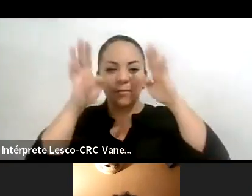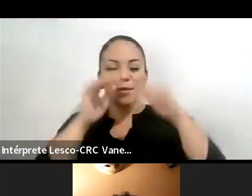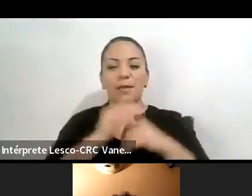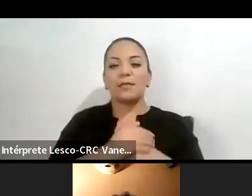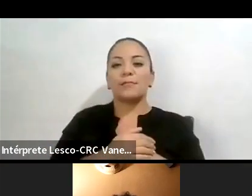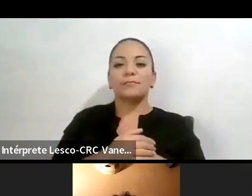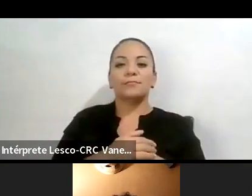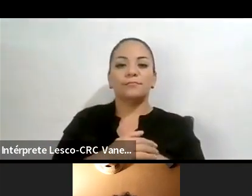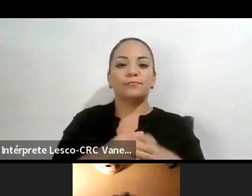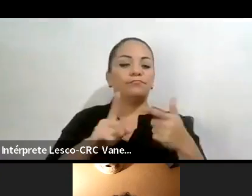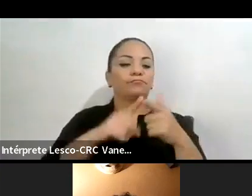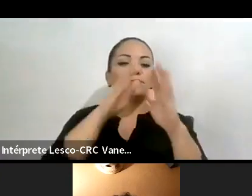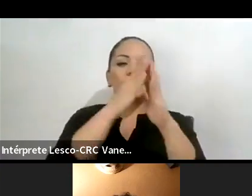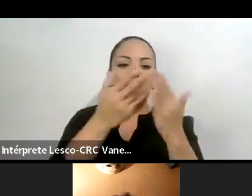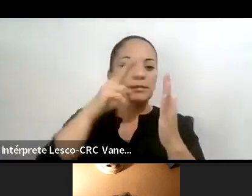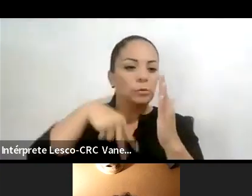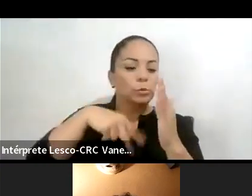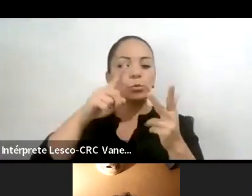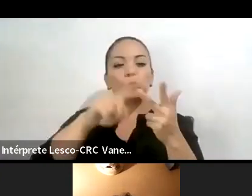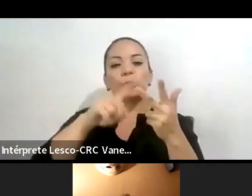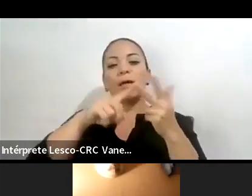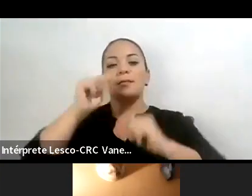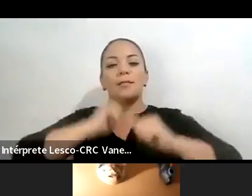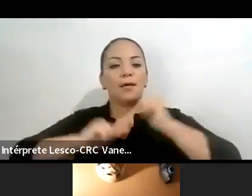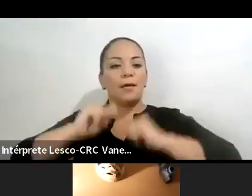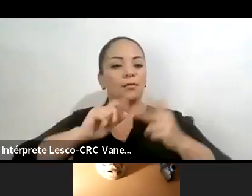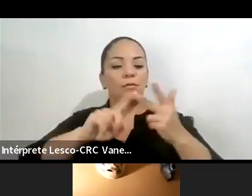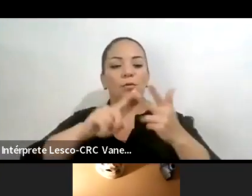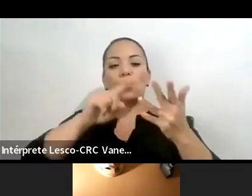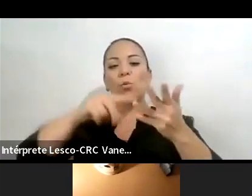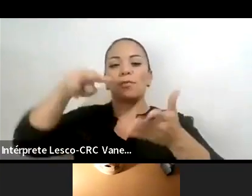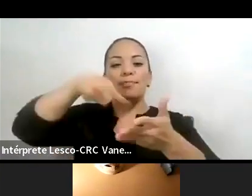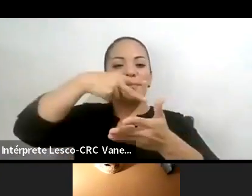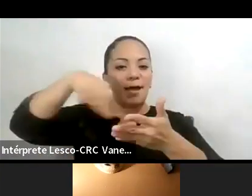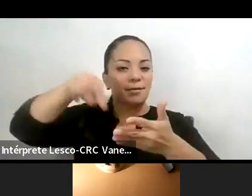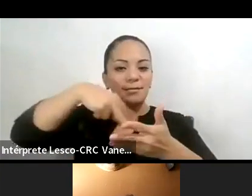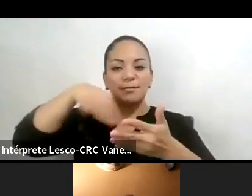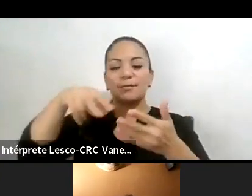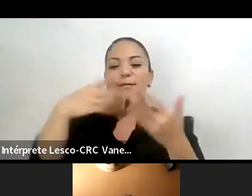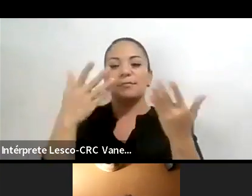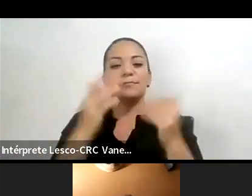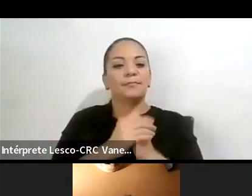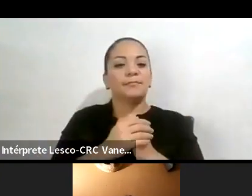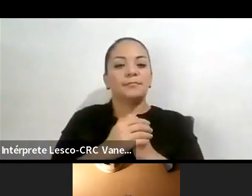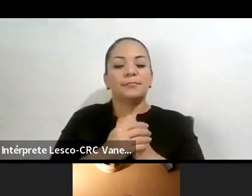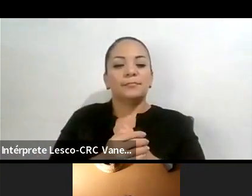desde la literatura, el teatro, la danza, siempre